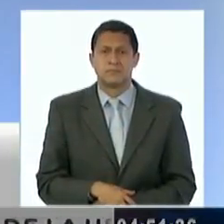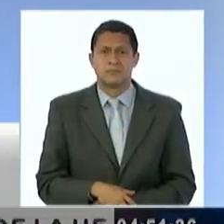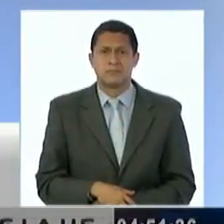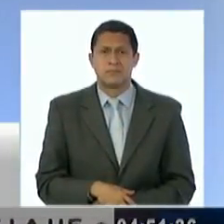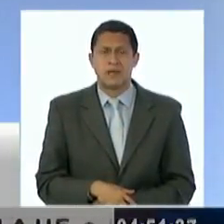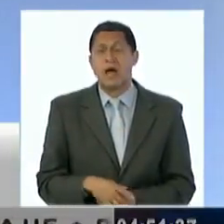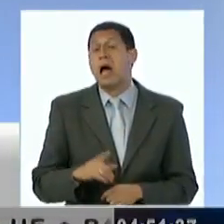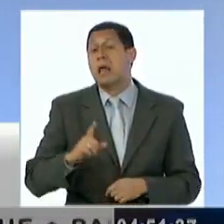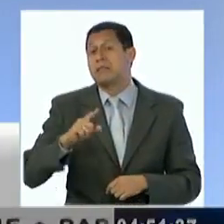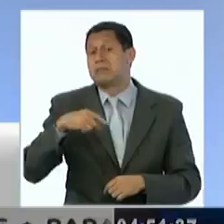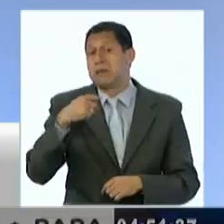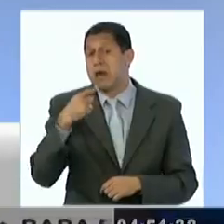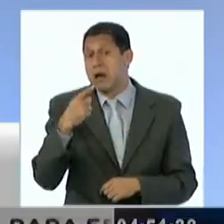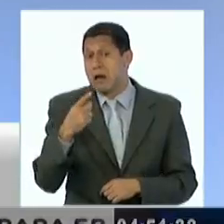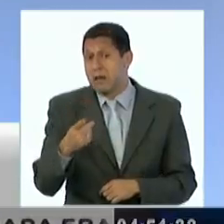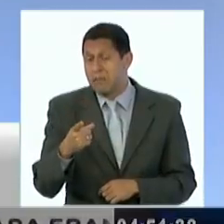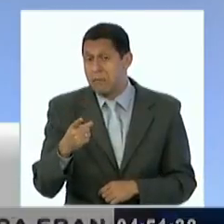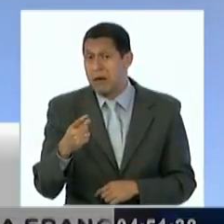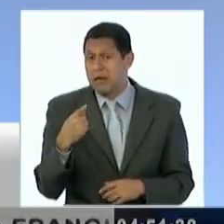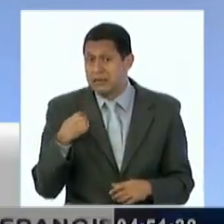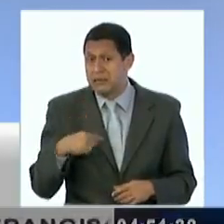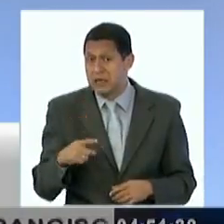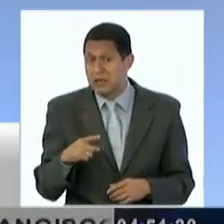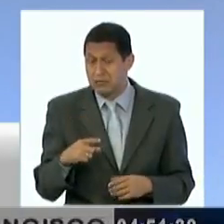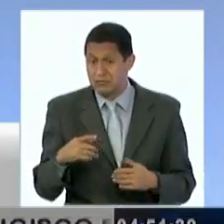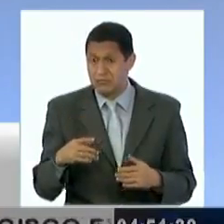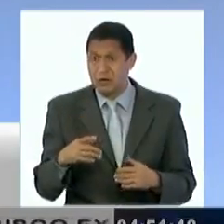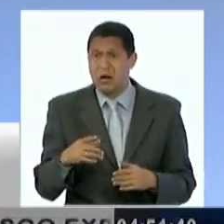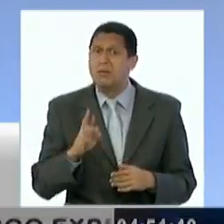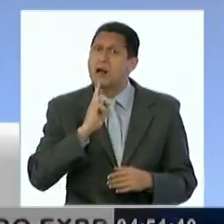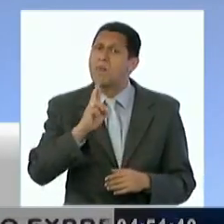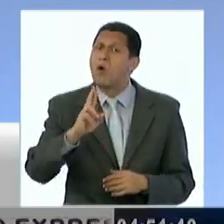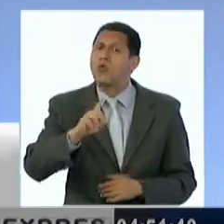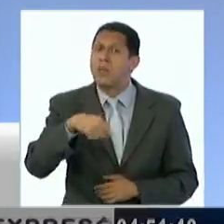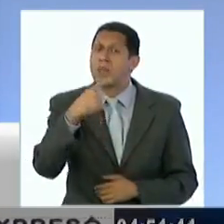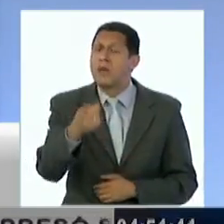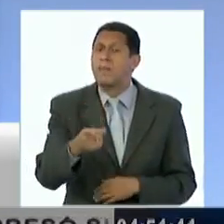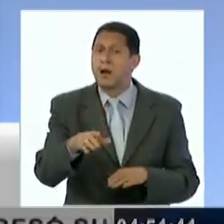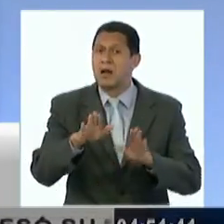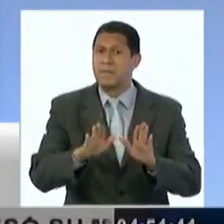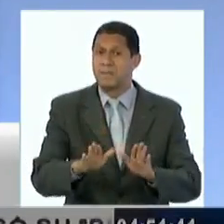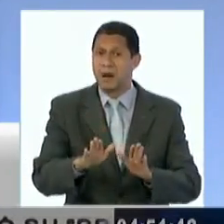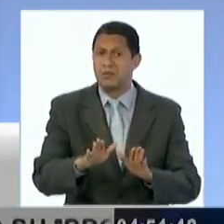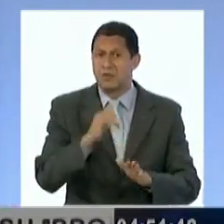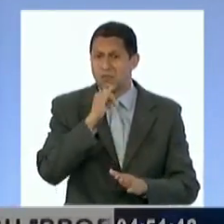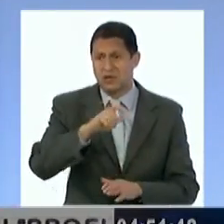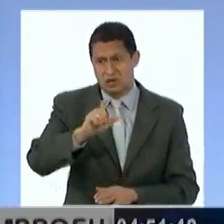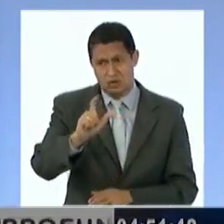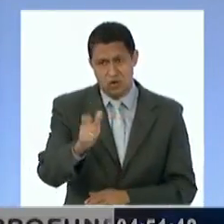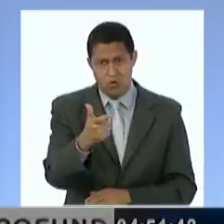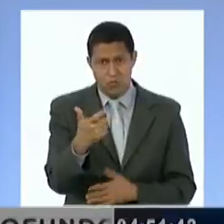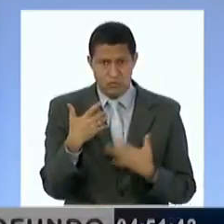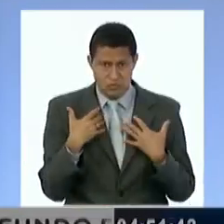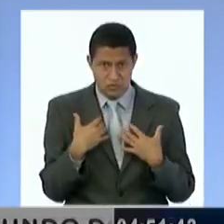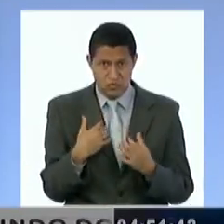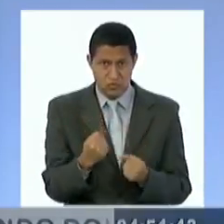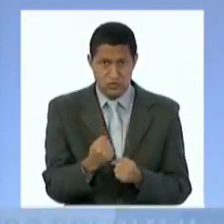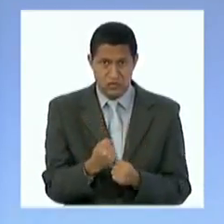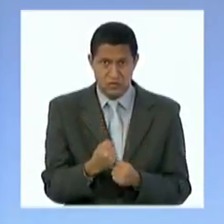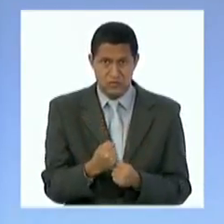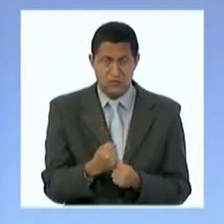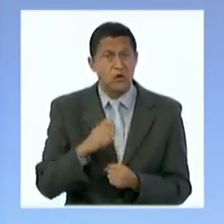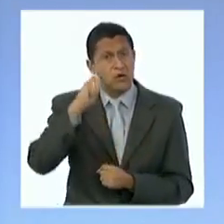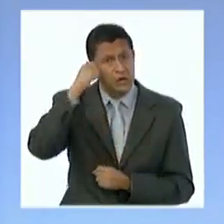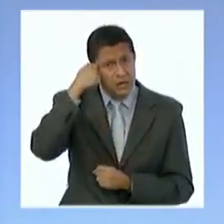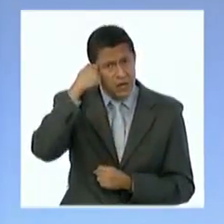al momento después mantenernos forma yo quiero que me conteste esa pregunta el regreso de esta pausa que tenemos que hacer acá en noticias globovisión salud